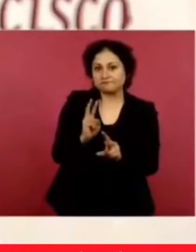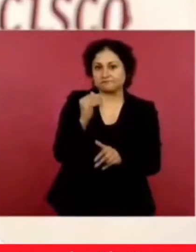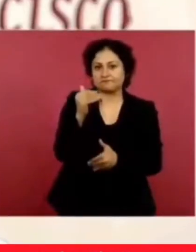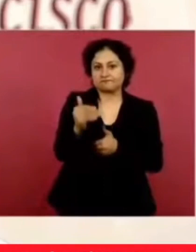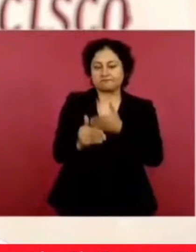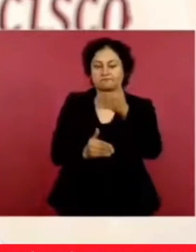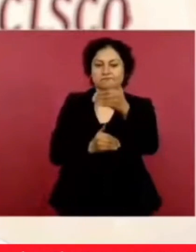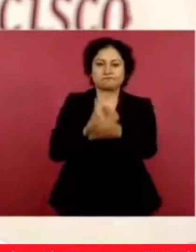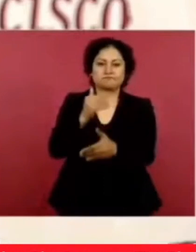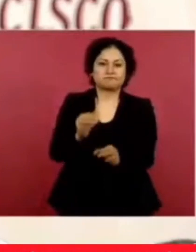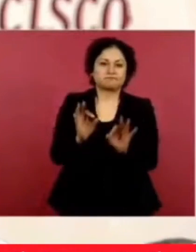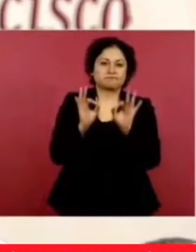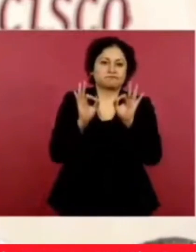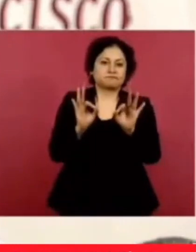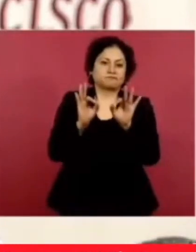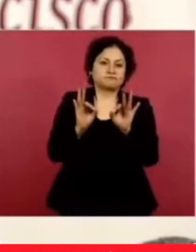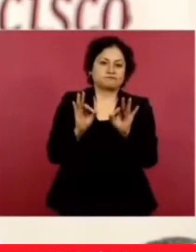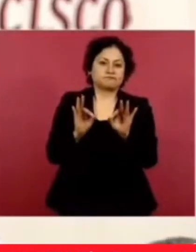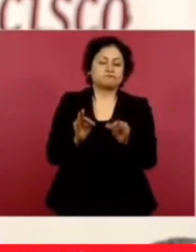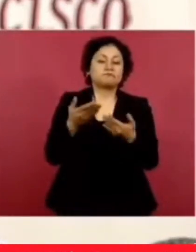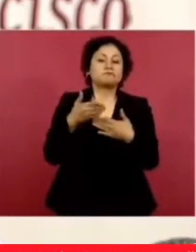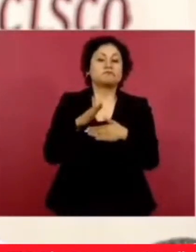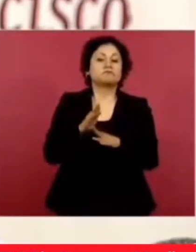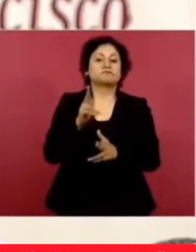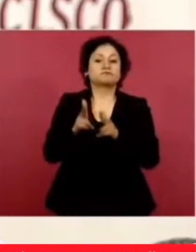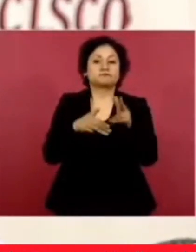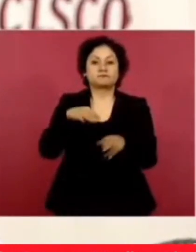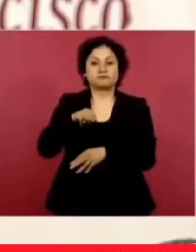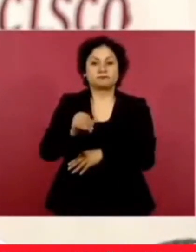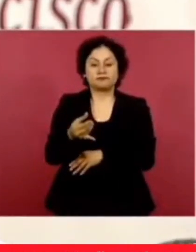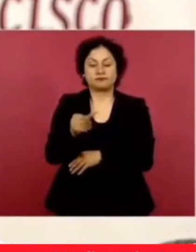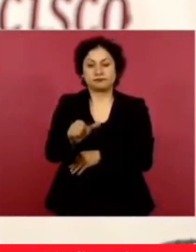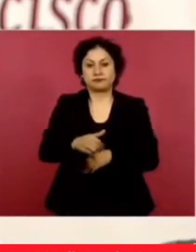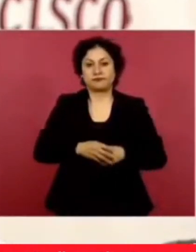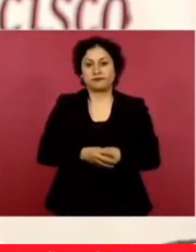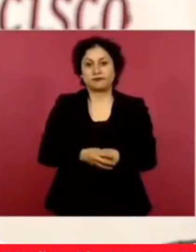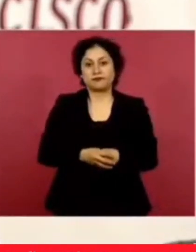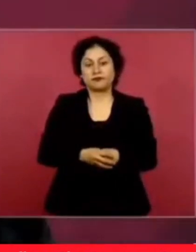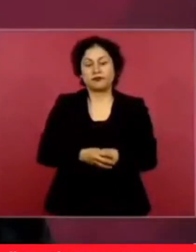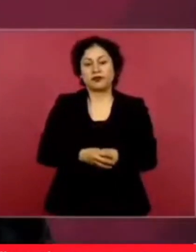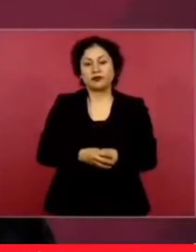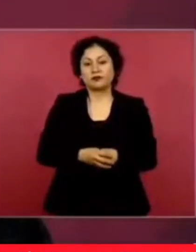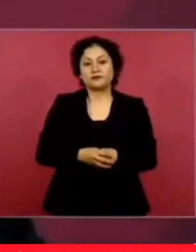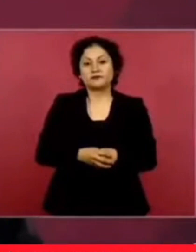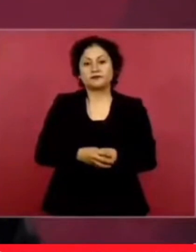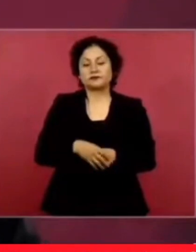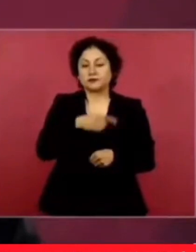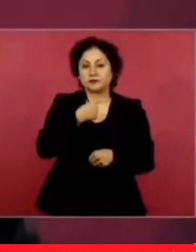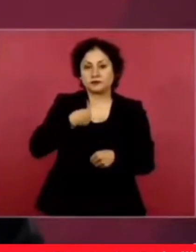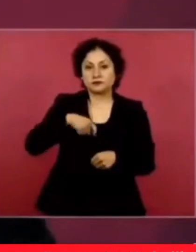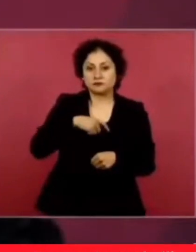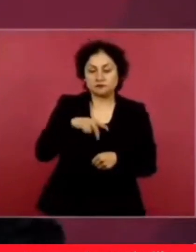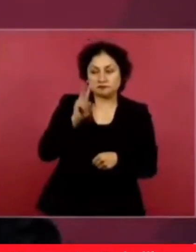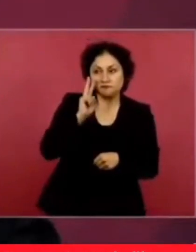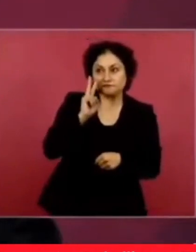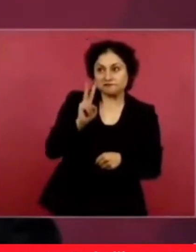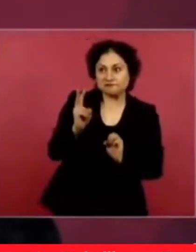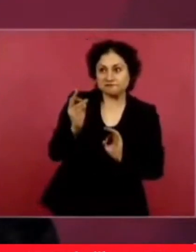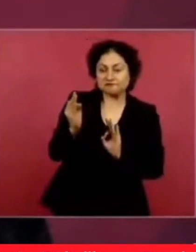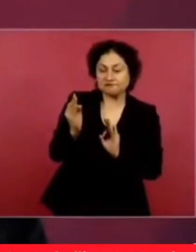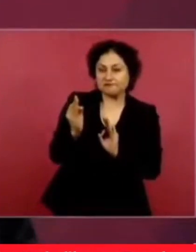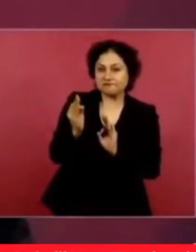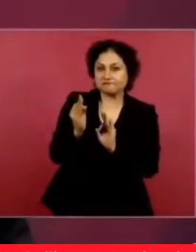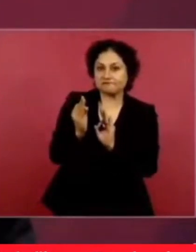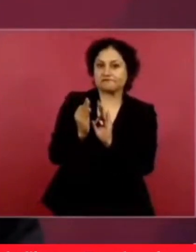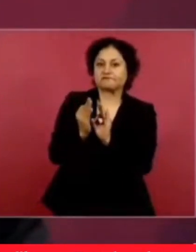la construcción del Tren Maya. Cada vez nos encontramos más cerca de lo que será la inauguración de uno